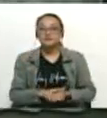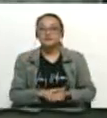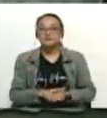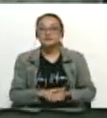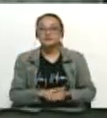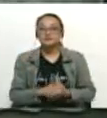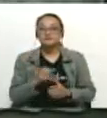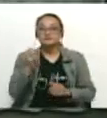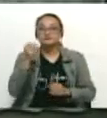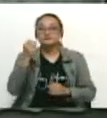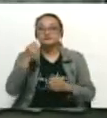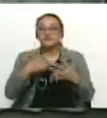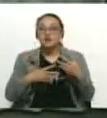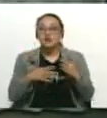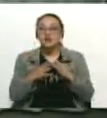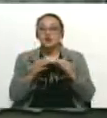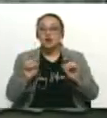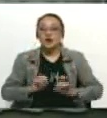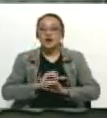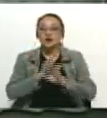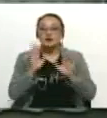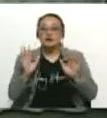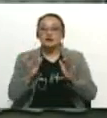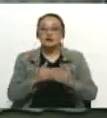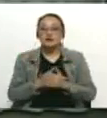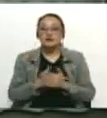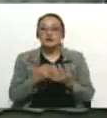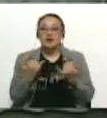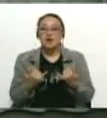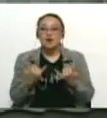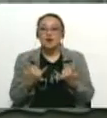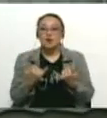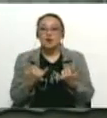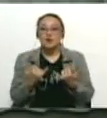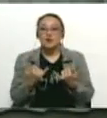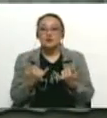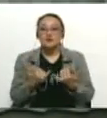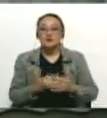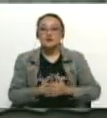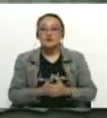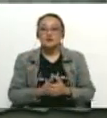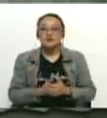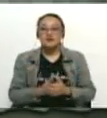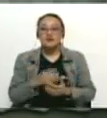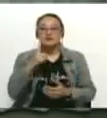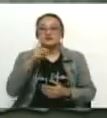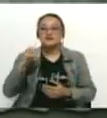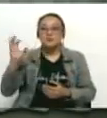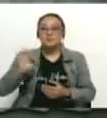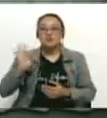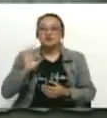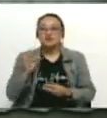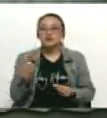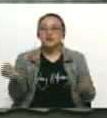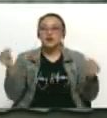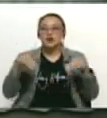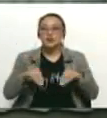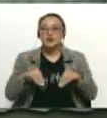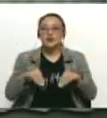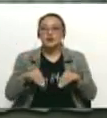toda la claridad que tú has descrito hoy acá, con la cual estamos al 100% de acuerdo,